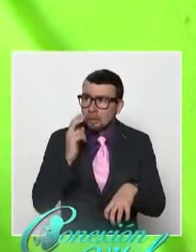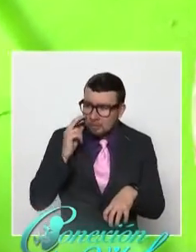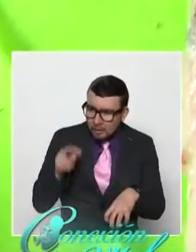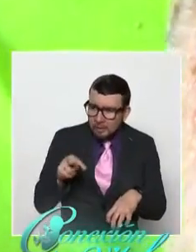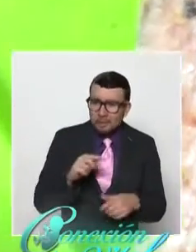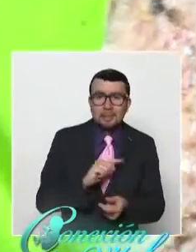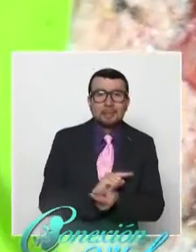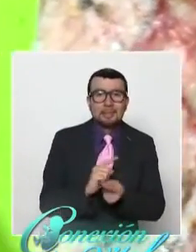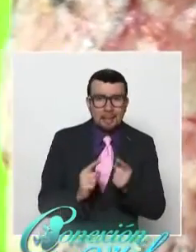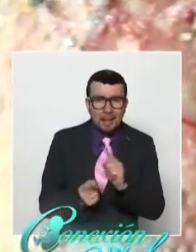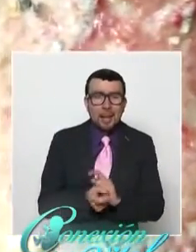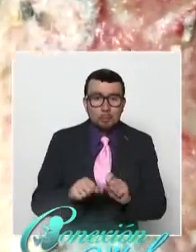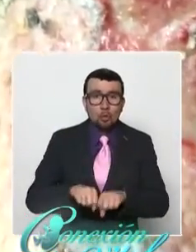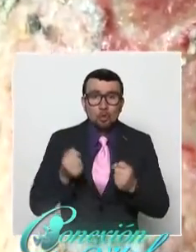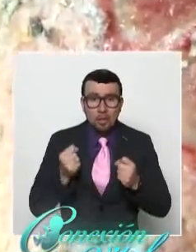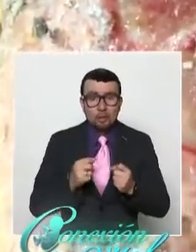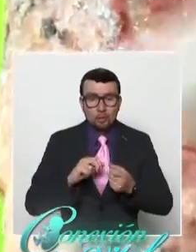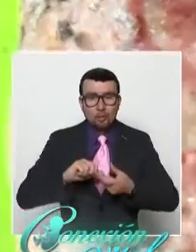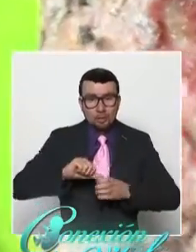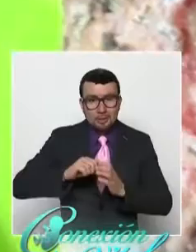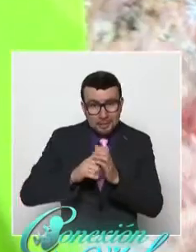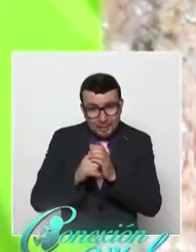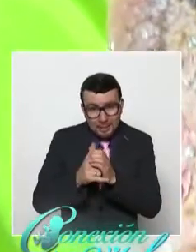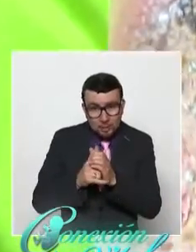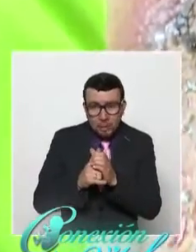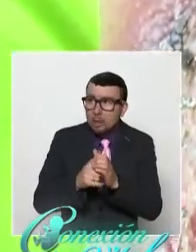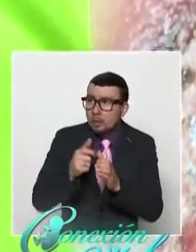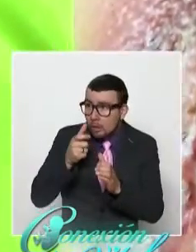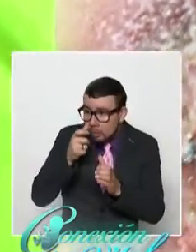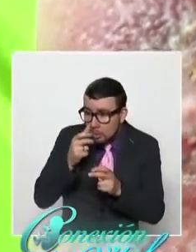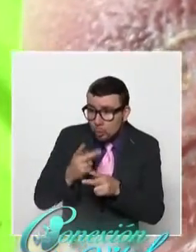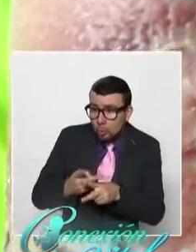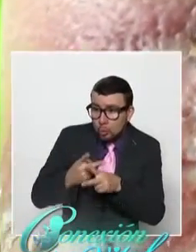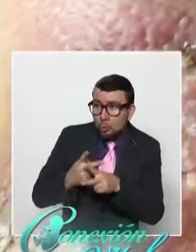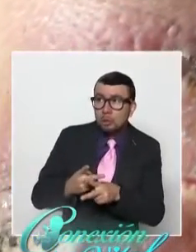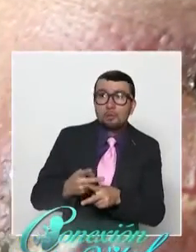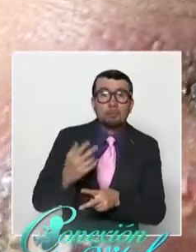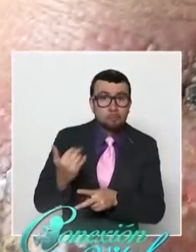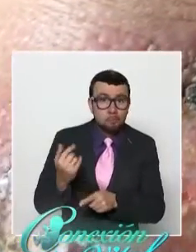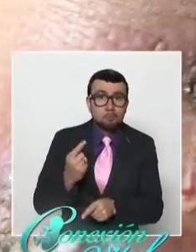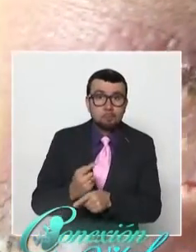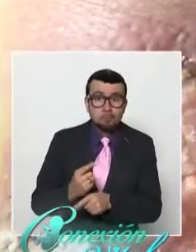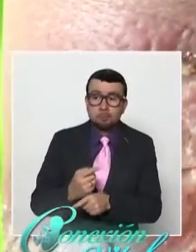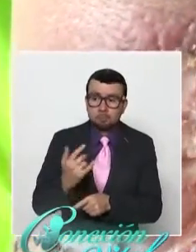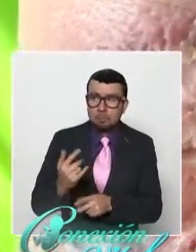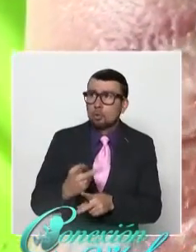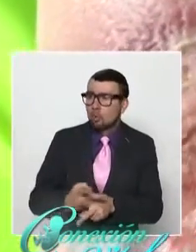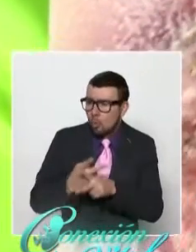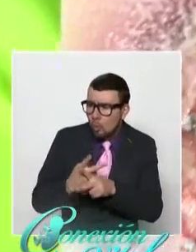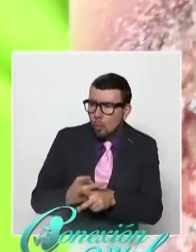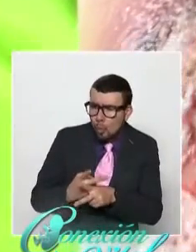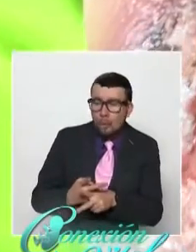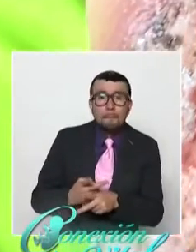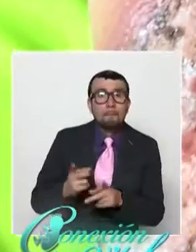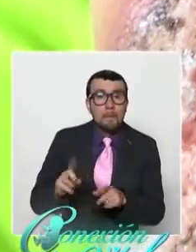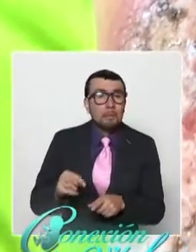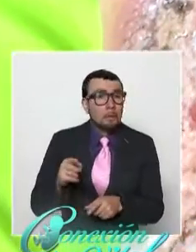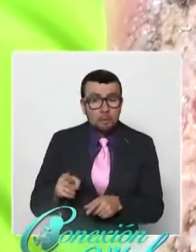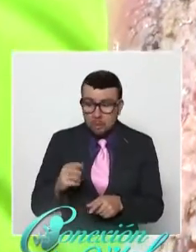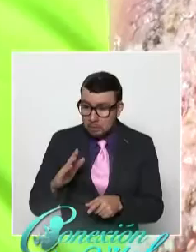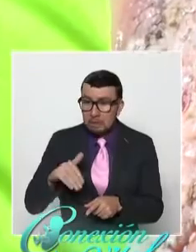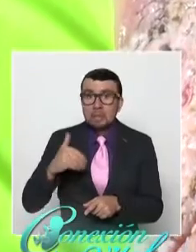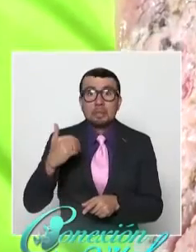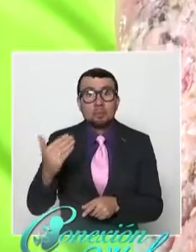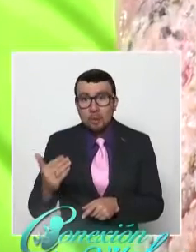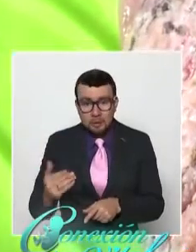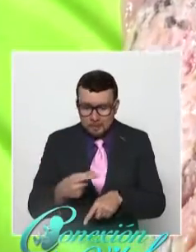celular, ¿sí? Pues hay que ponerle mucho cuidado. Y fuera de eso, ya el tejido llega al momento en que no